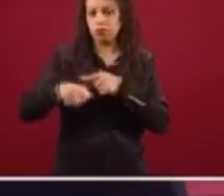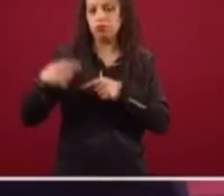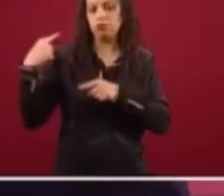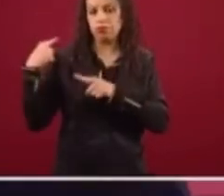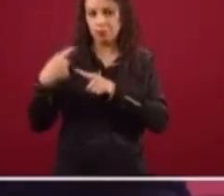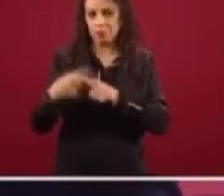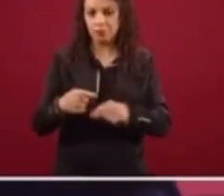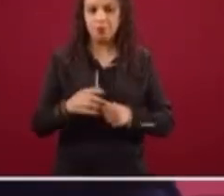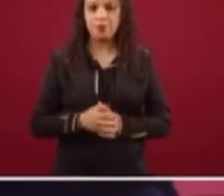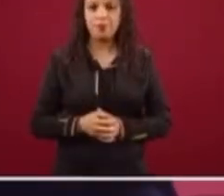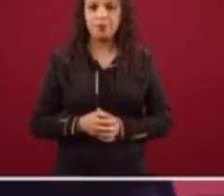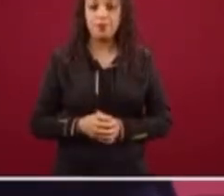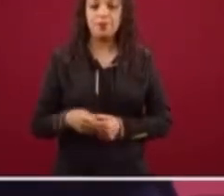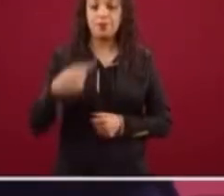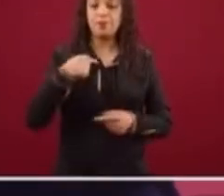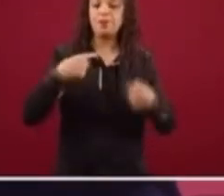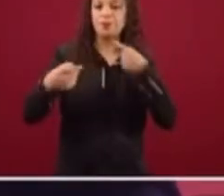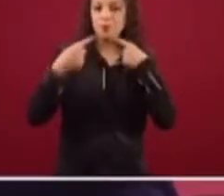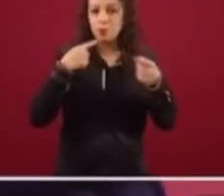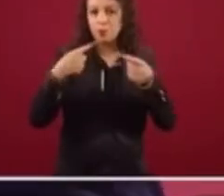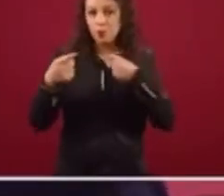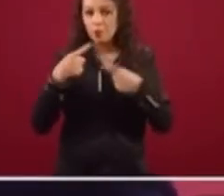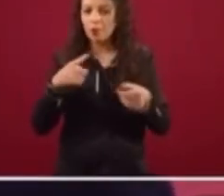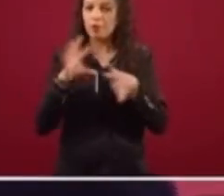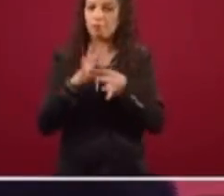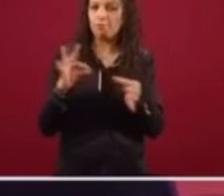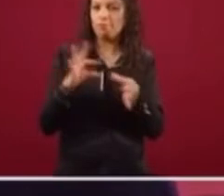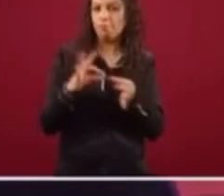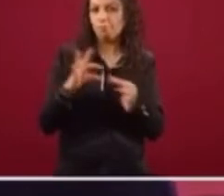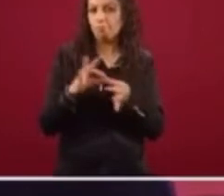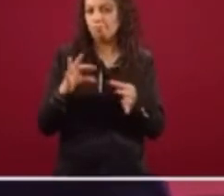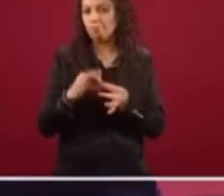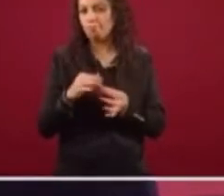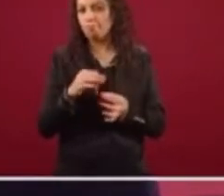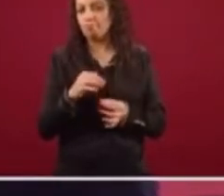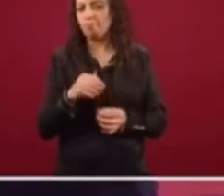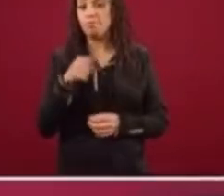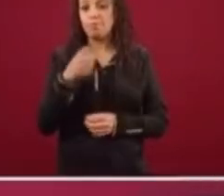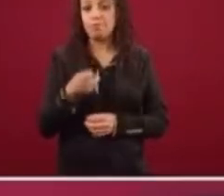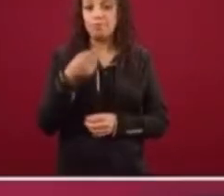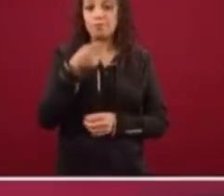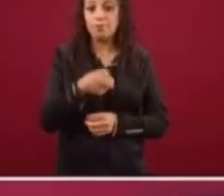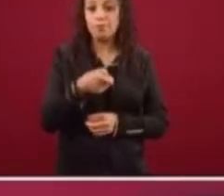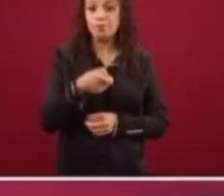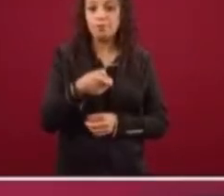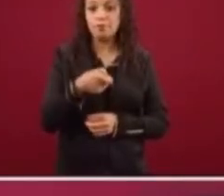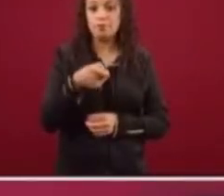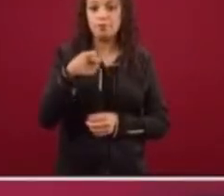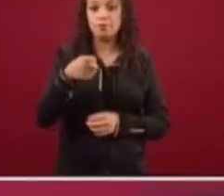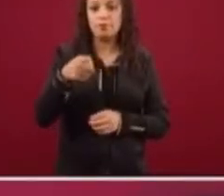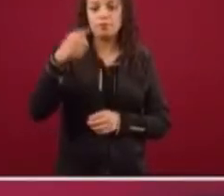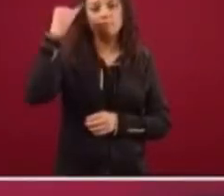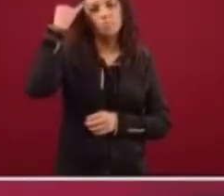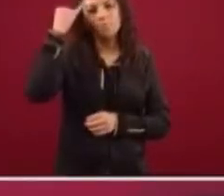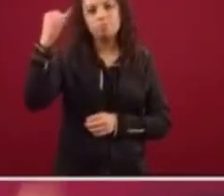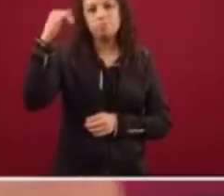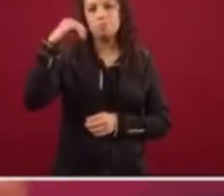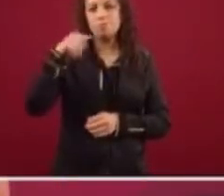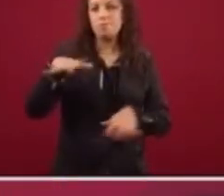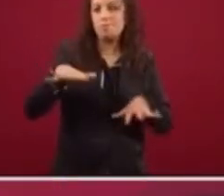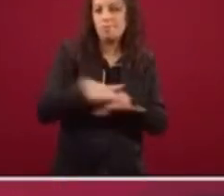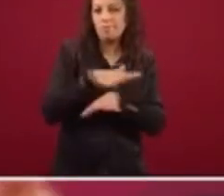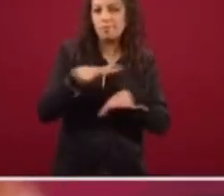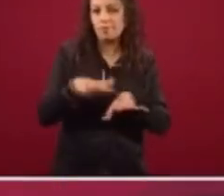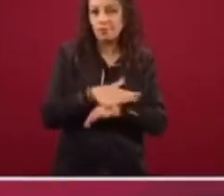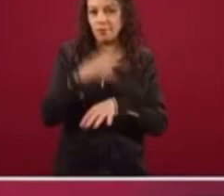platicar con ellos y cambiar un hito que tenían planeado para los